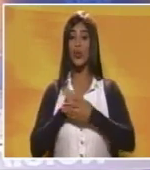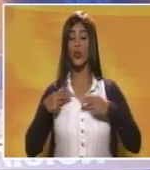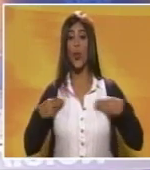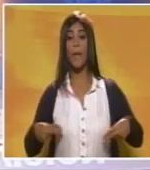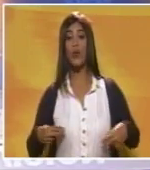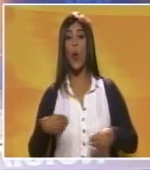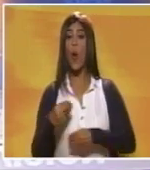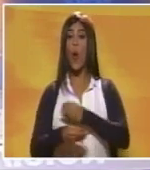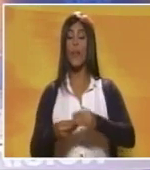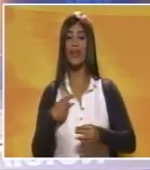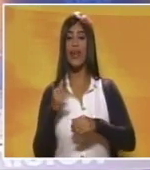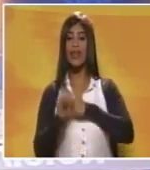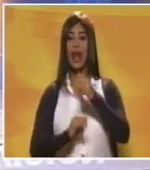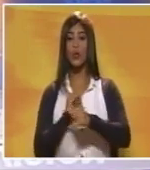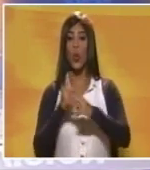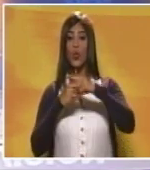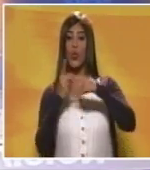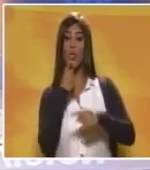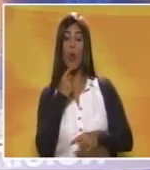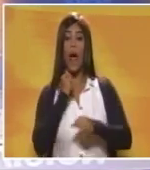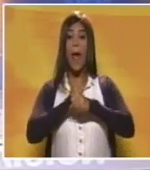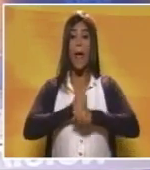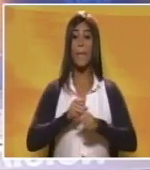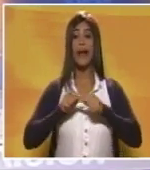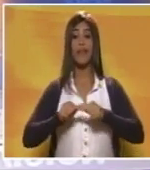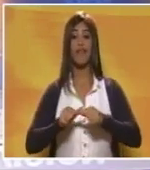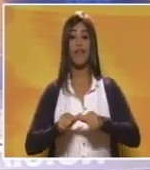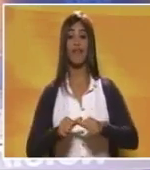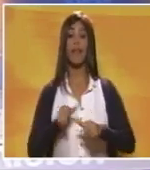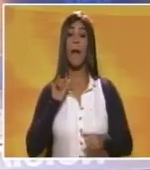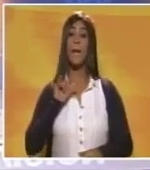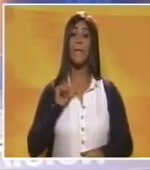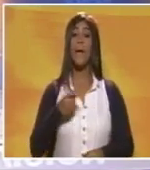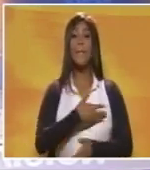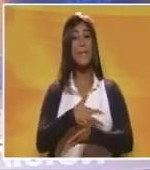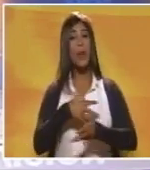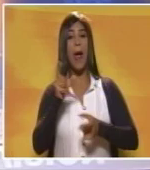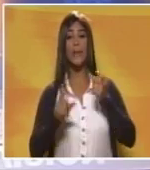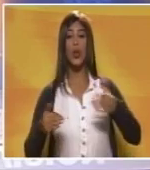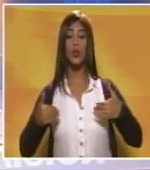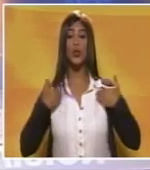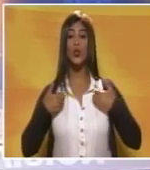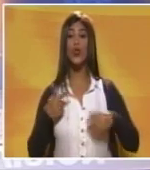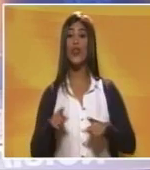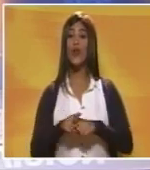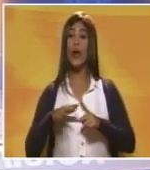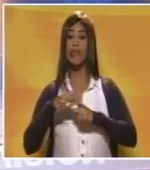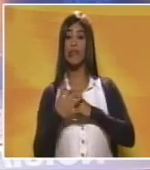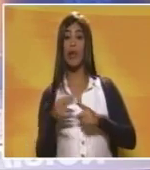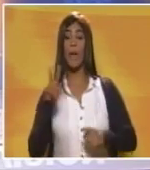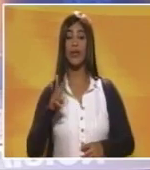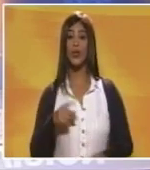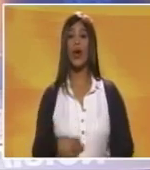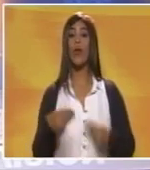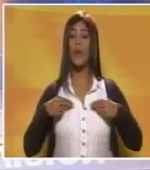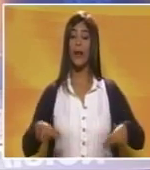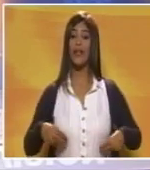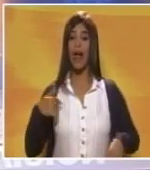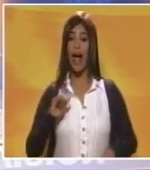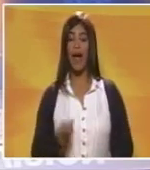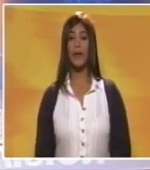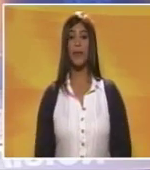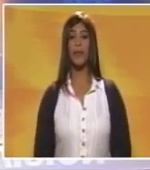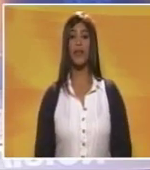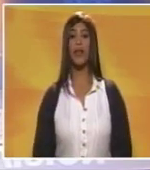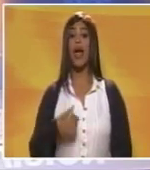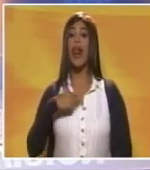Comité Internacional de la Cruz Roja, la espera continúa para los millones de afectados por la emergencia humanitaria que sufre el país. Álvaro